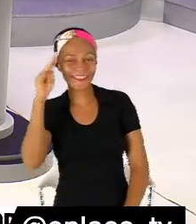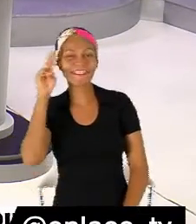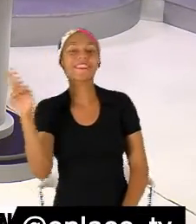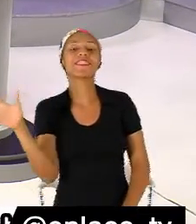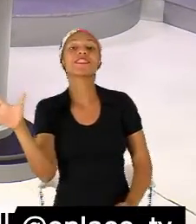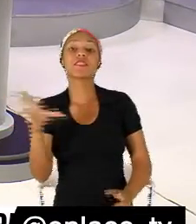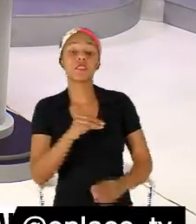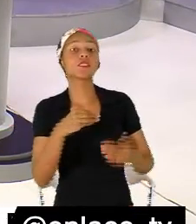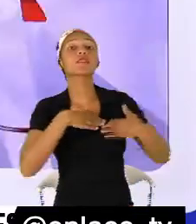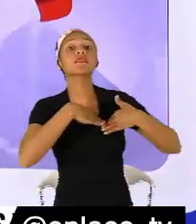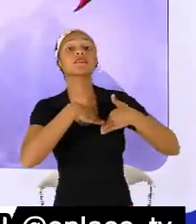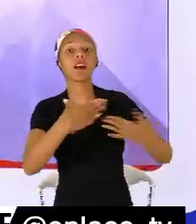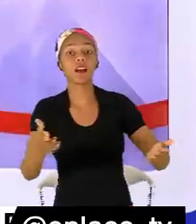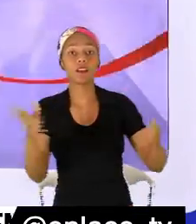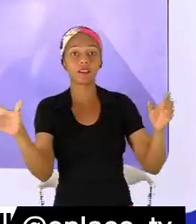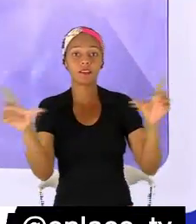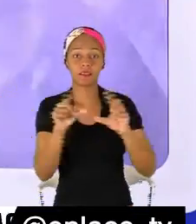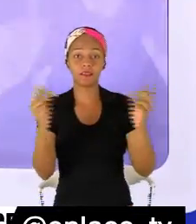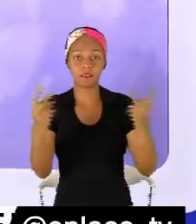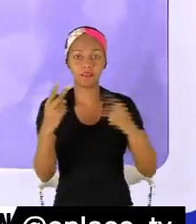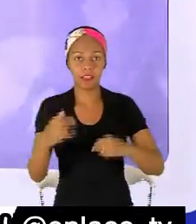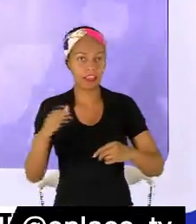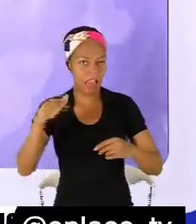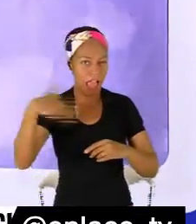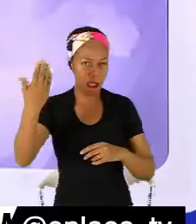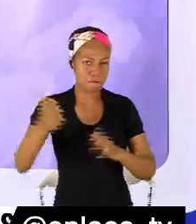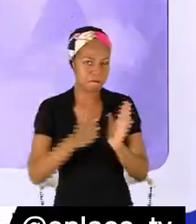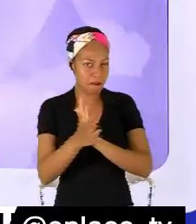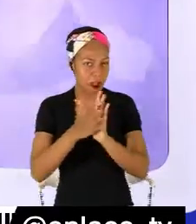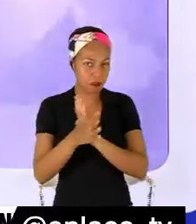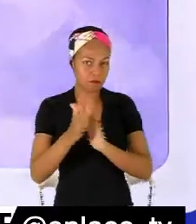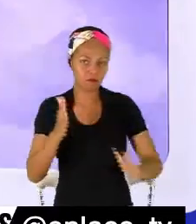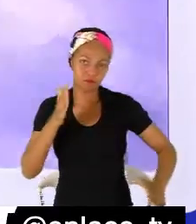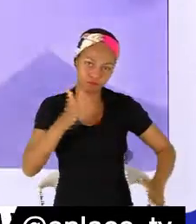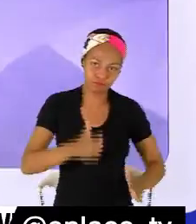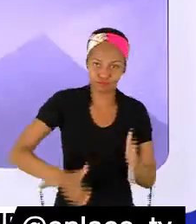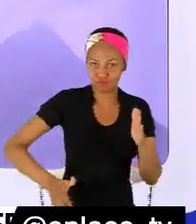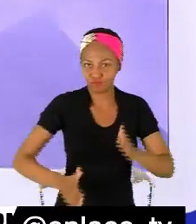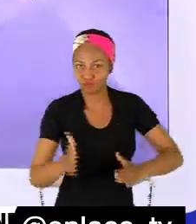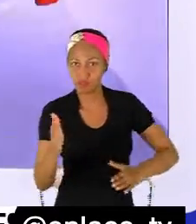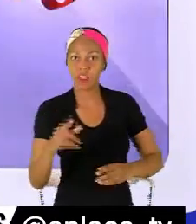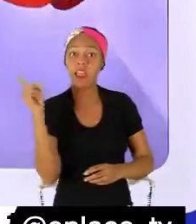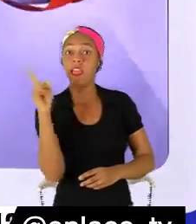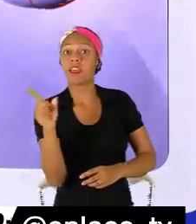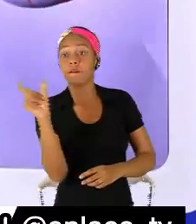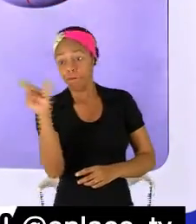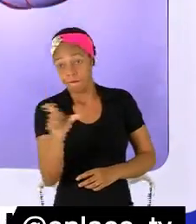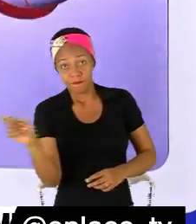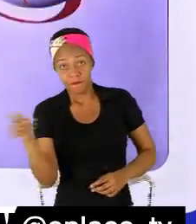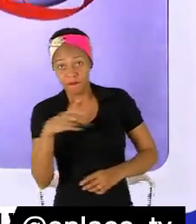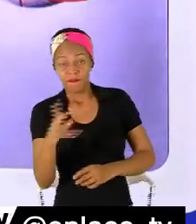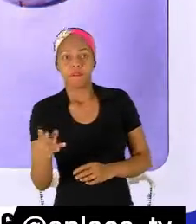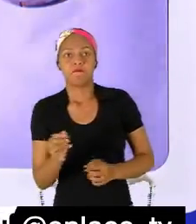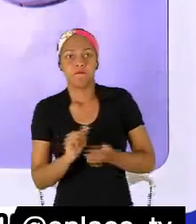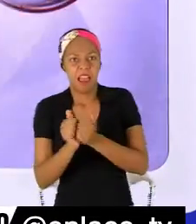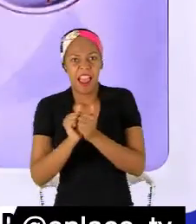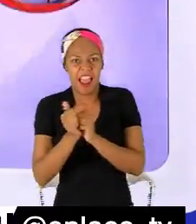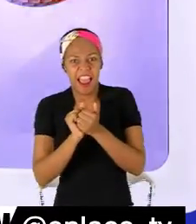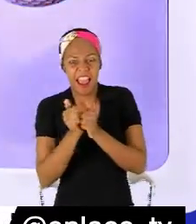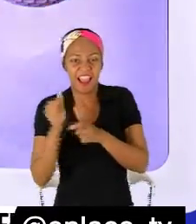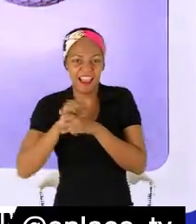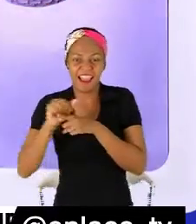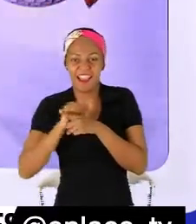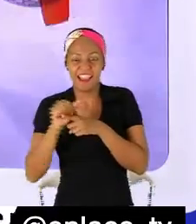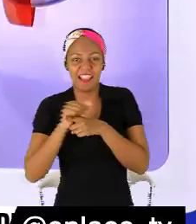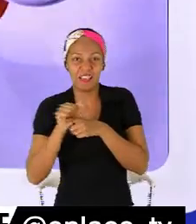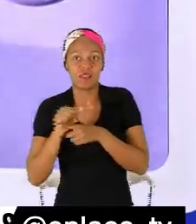para usted, para todos los televidentes. Vamos a hablar más adelante de patinaje porque regresaron los deportistas que participaron, que estuvieron en la